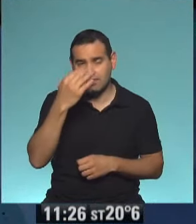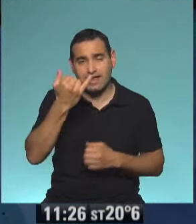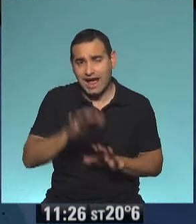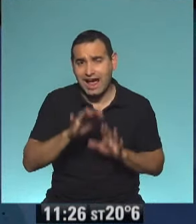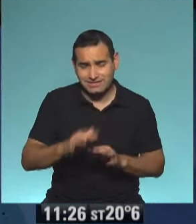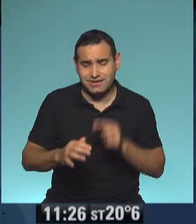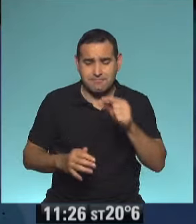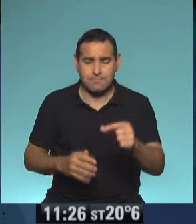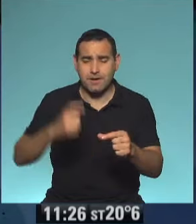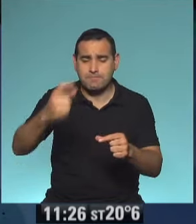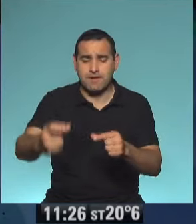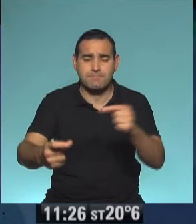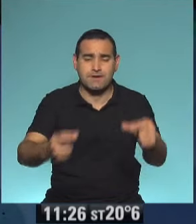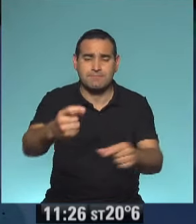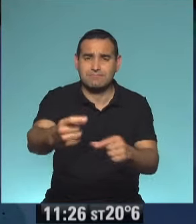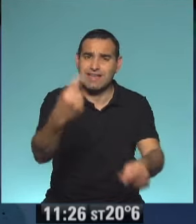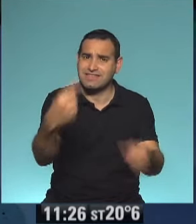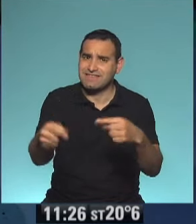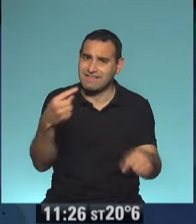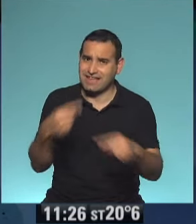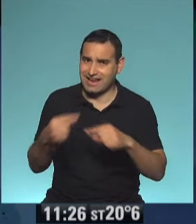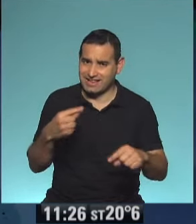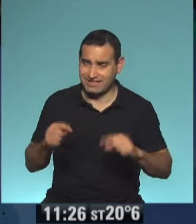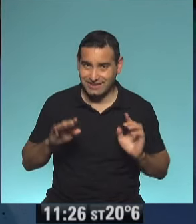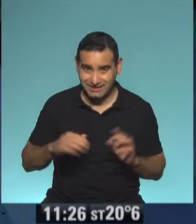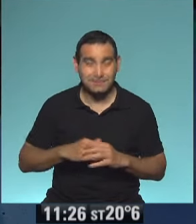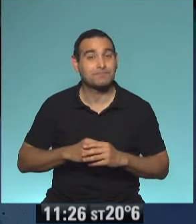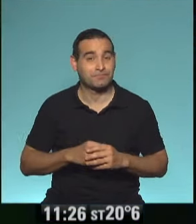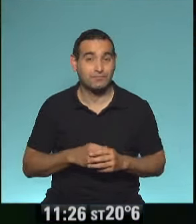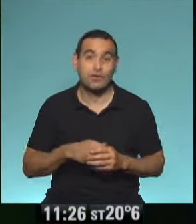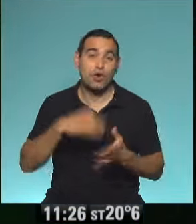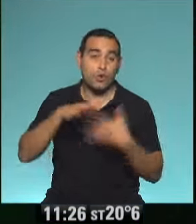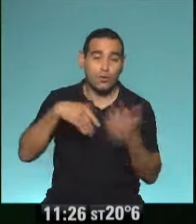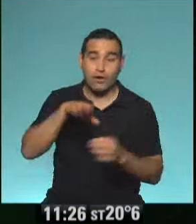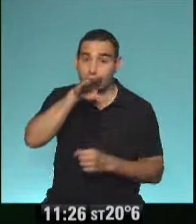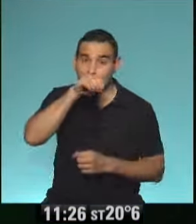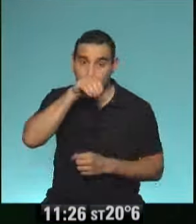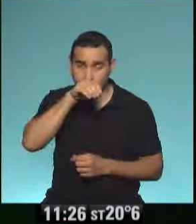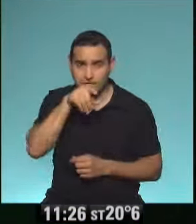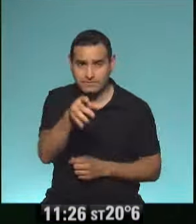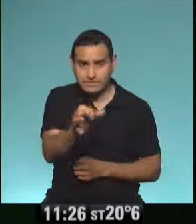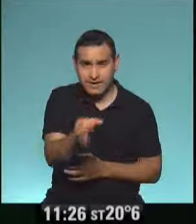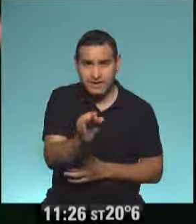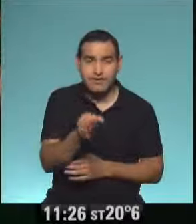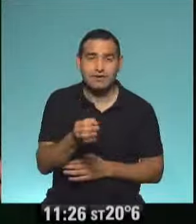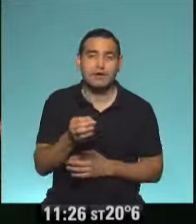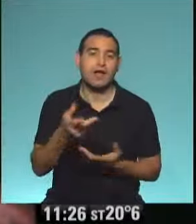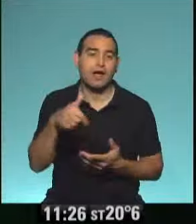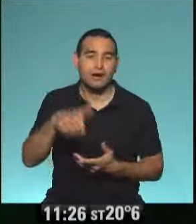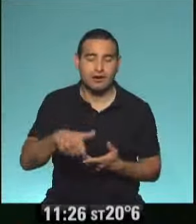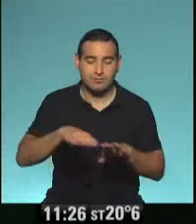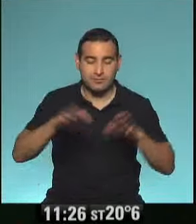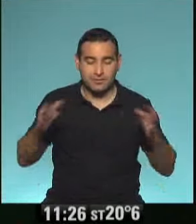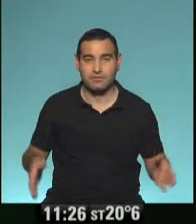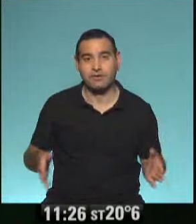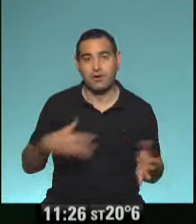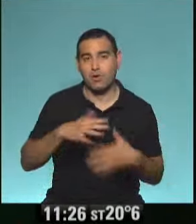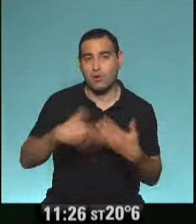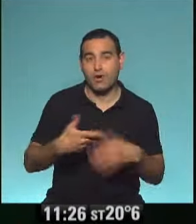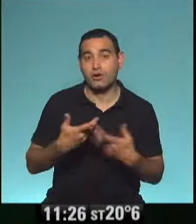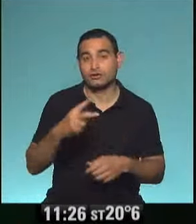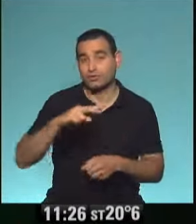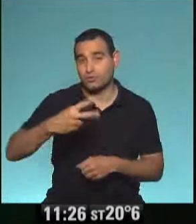otros casilleros. Está muy bien, perfecto. Esto es en el juego de la oca. Como saben, nosotros estuvimos armando acá el juego de mesa de segundo y tercer